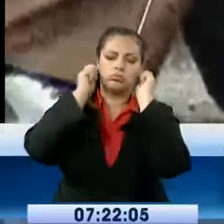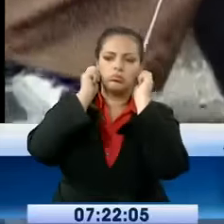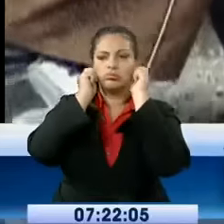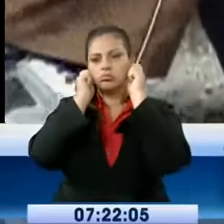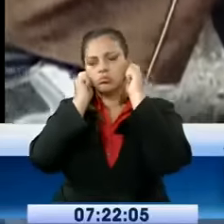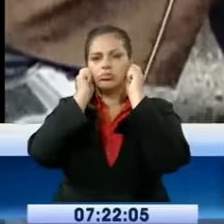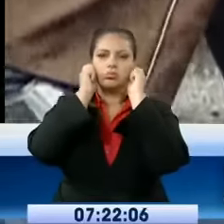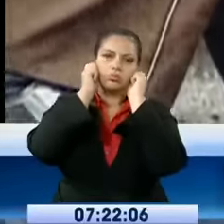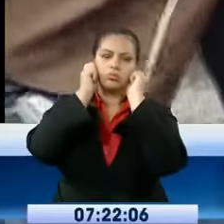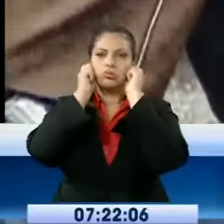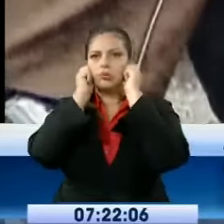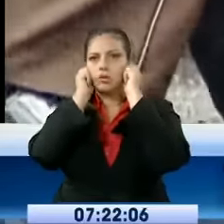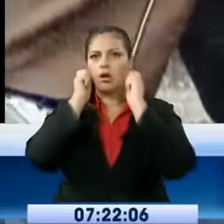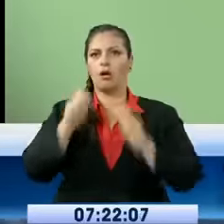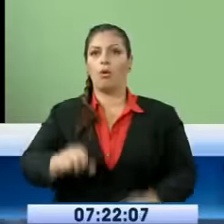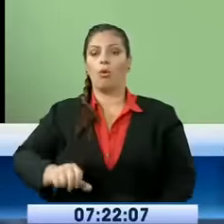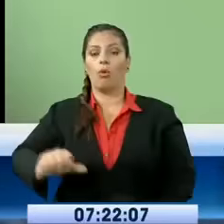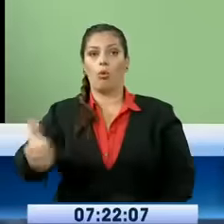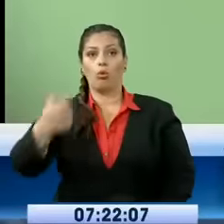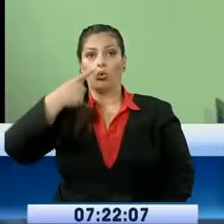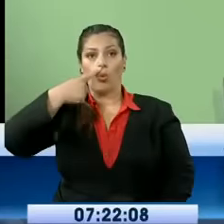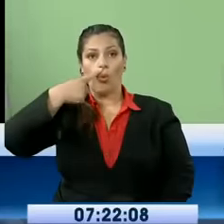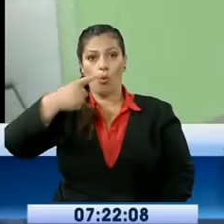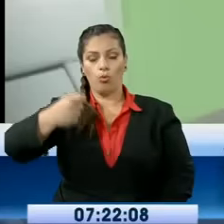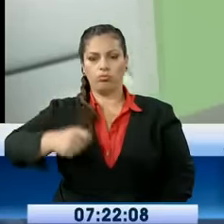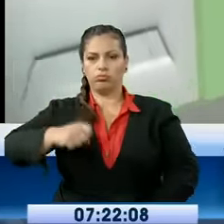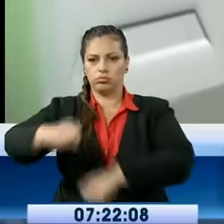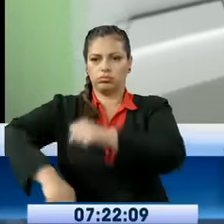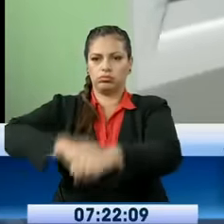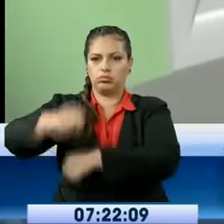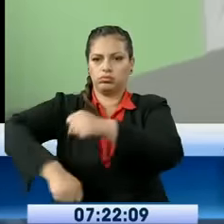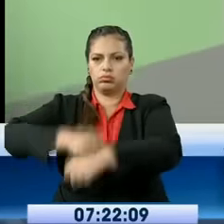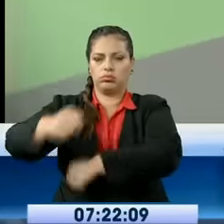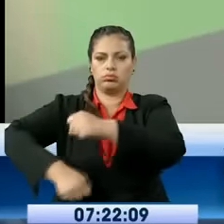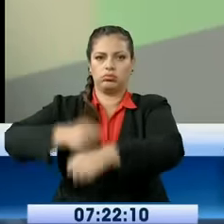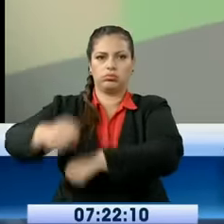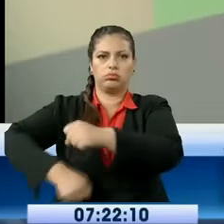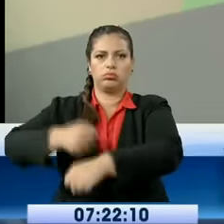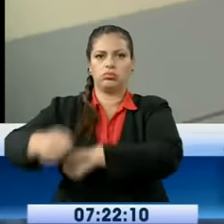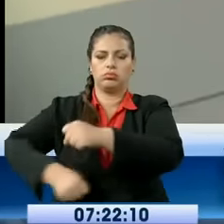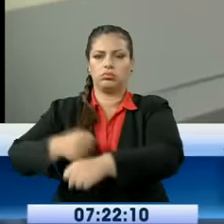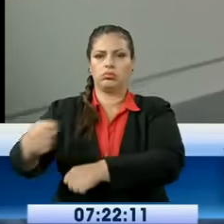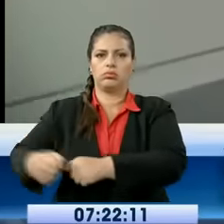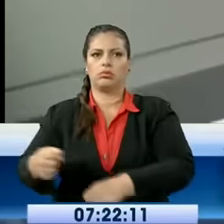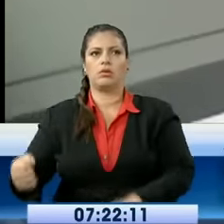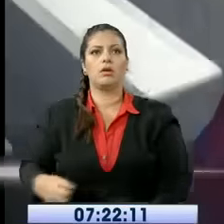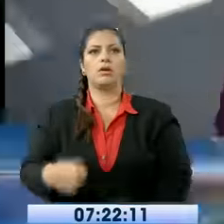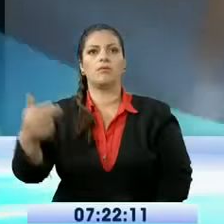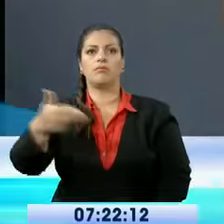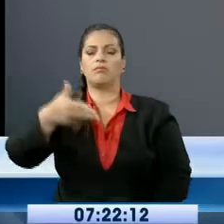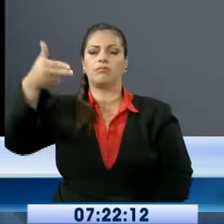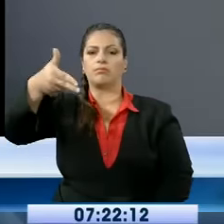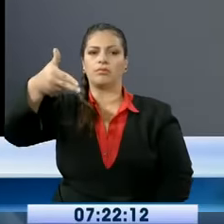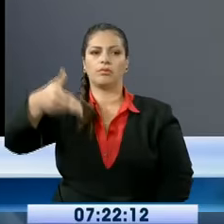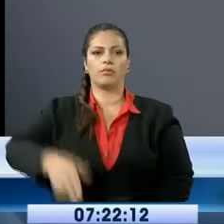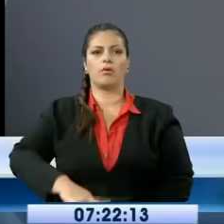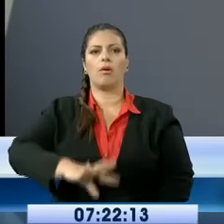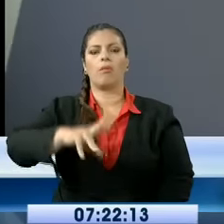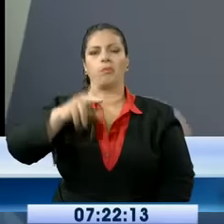de robar sus pertenencias. Como lo veo yo, quise enfrentarse uno a uno, no se dejó robar el celular. Uno lo cogió al chico, parece que